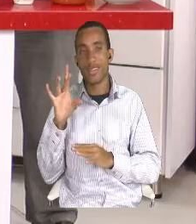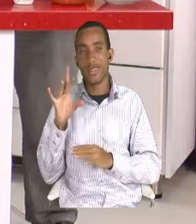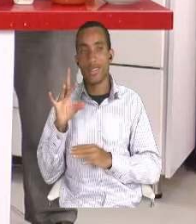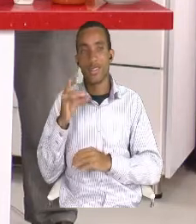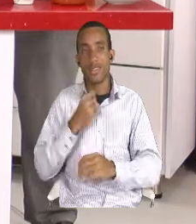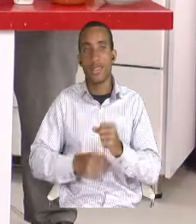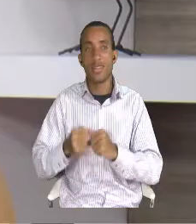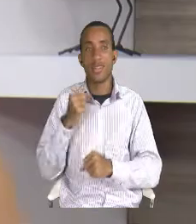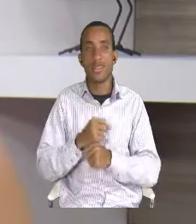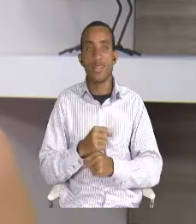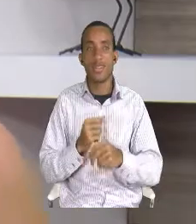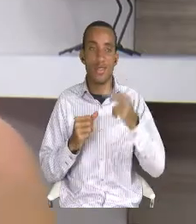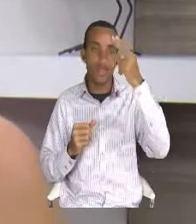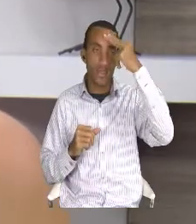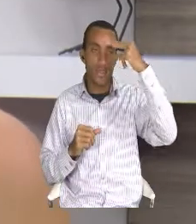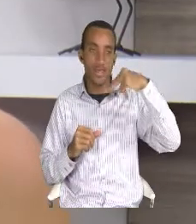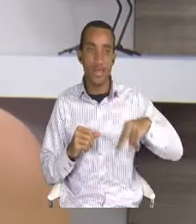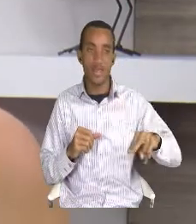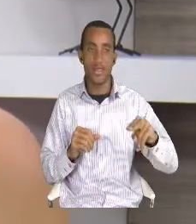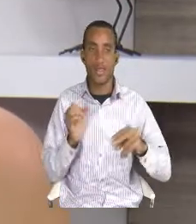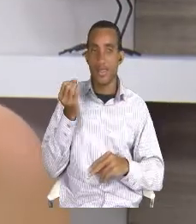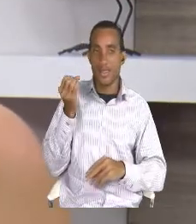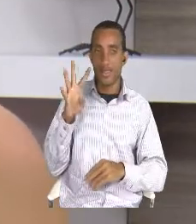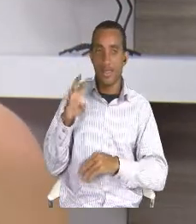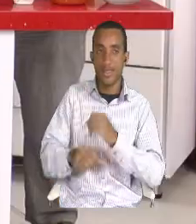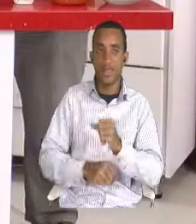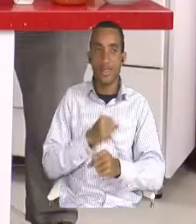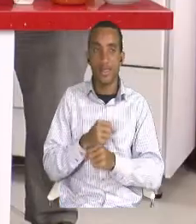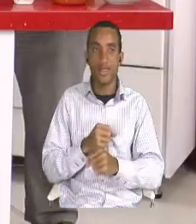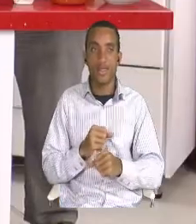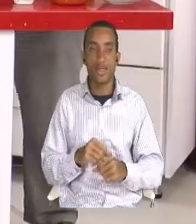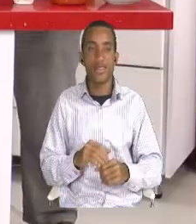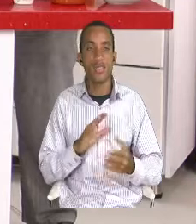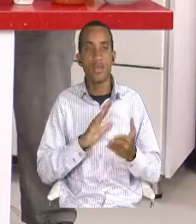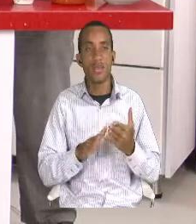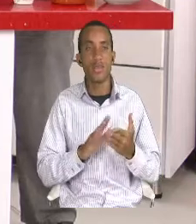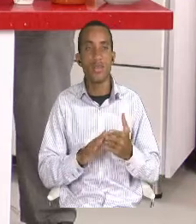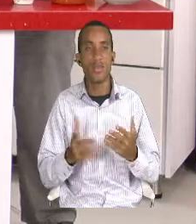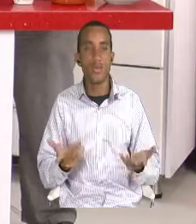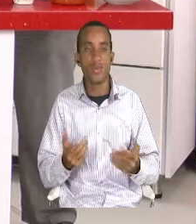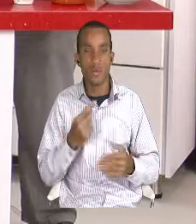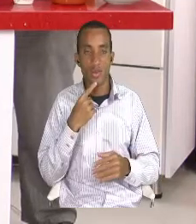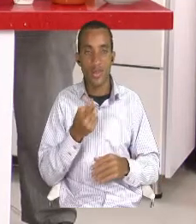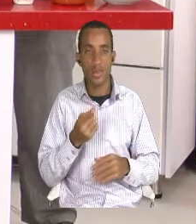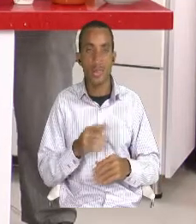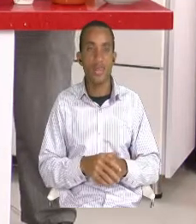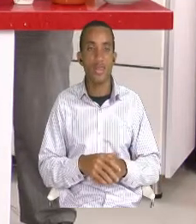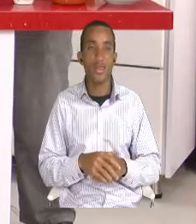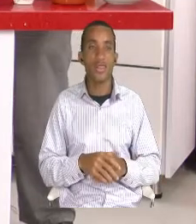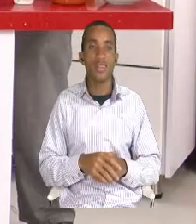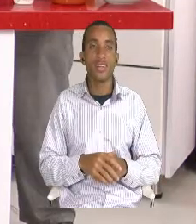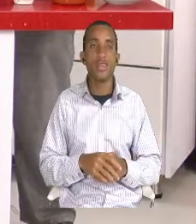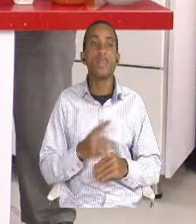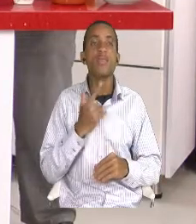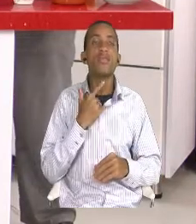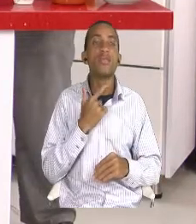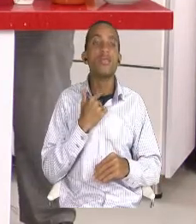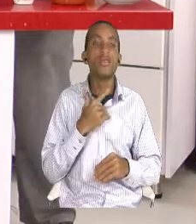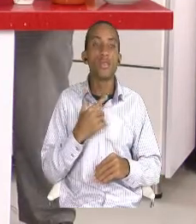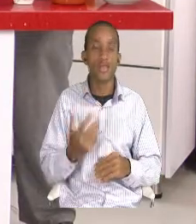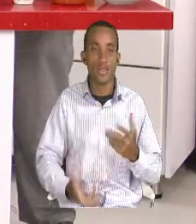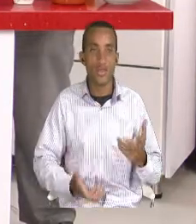un hermoso hijo precioso de 14 años. Ok. Perdón, Rochi, bueno, y como Emperatriz dice que es echada para adelante, a mí me gusta es